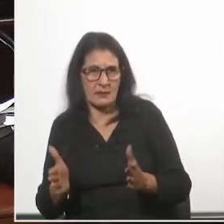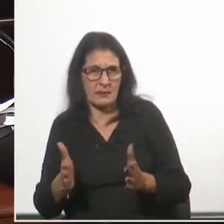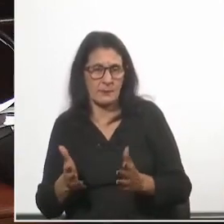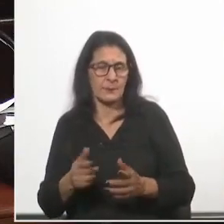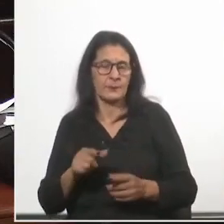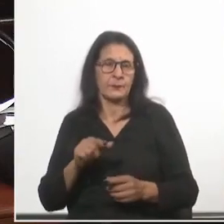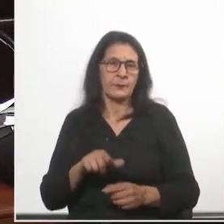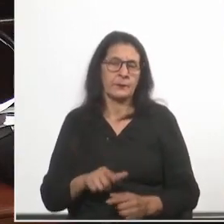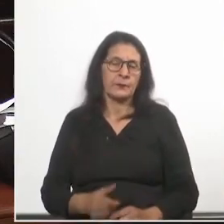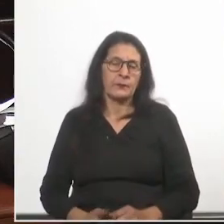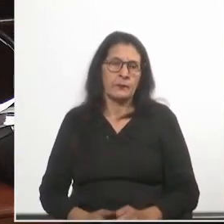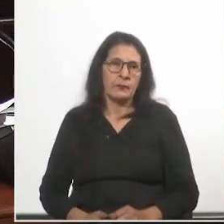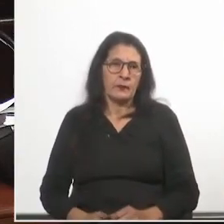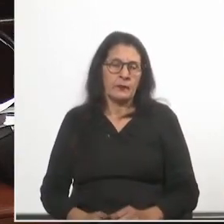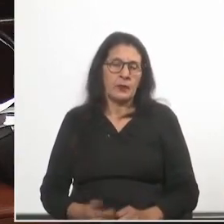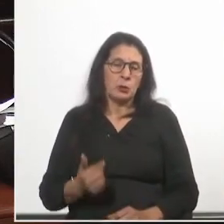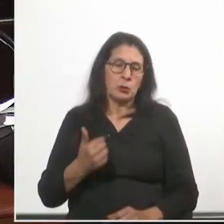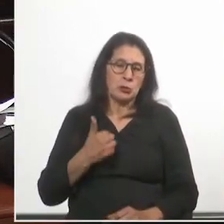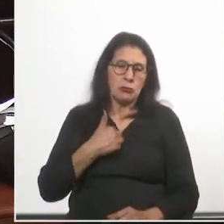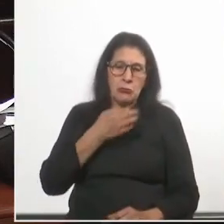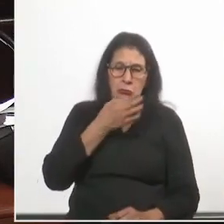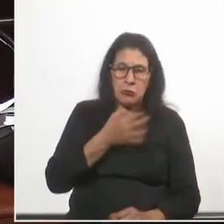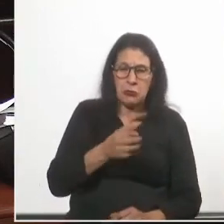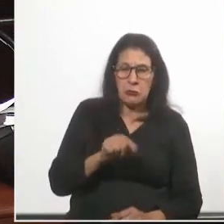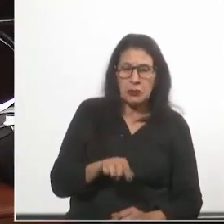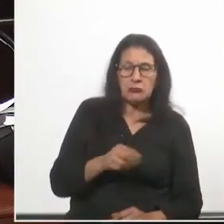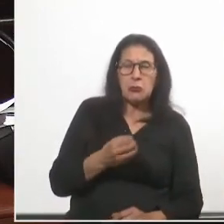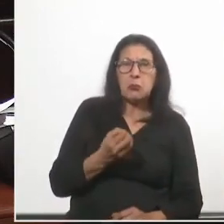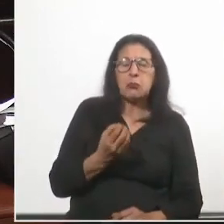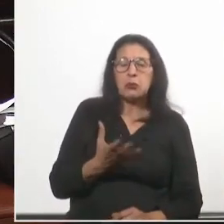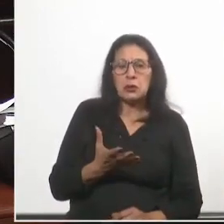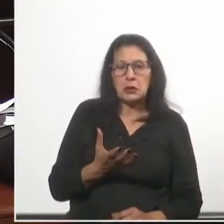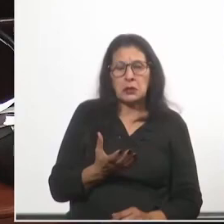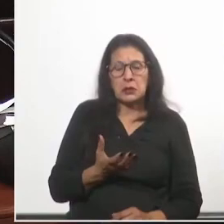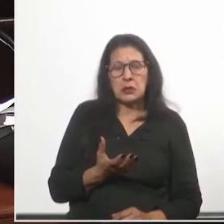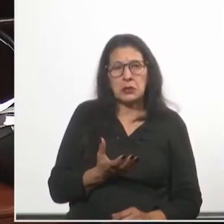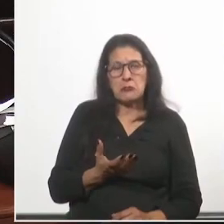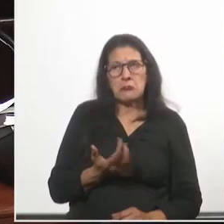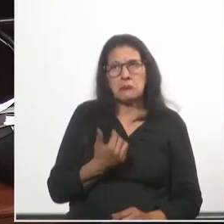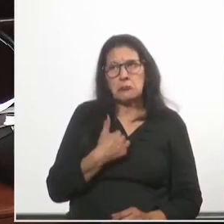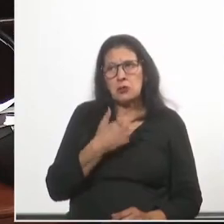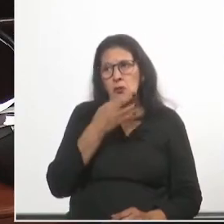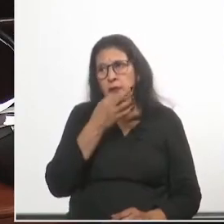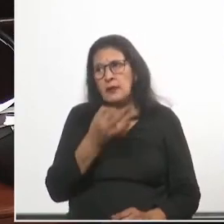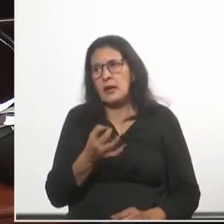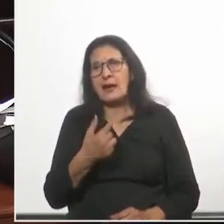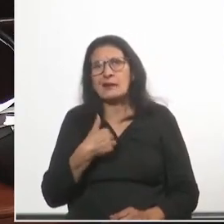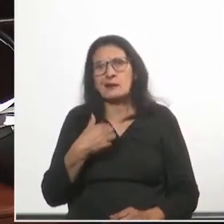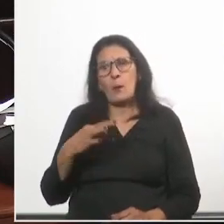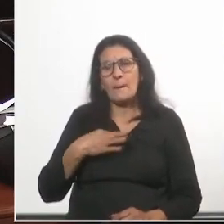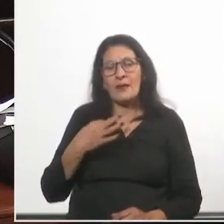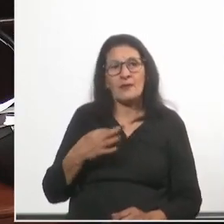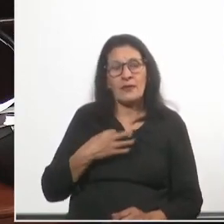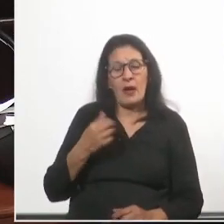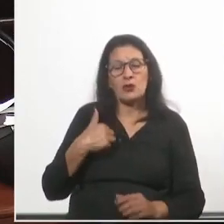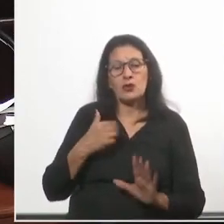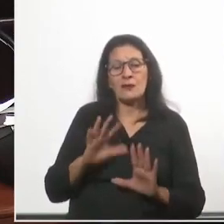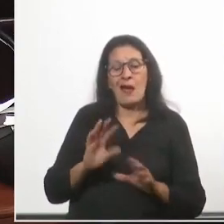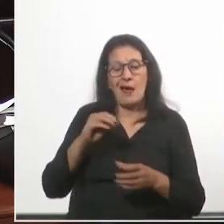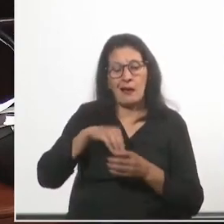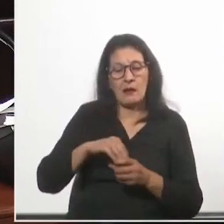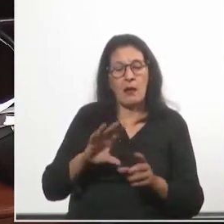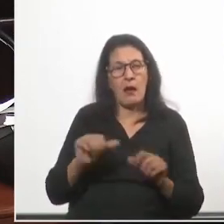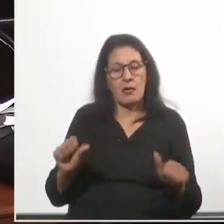Y yo digo esto porque, bueno, yo diría que casi toda mi vida he estado vinculado a la